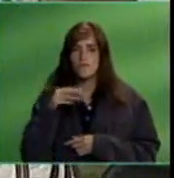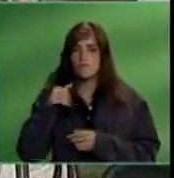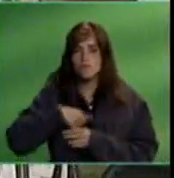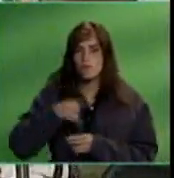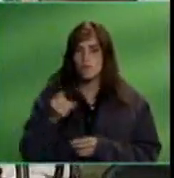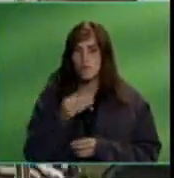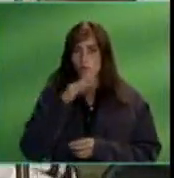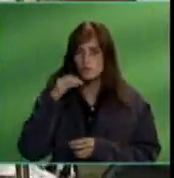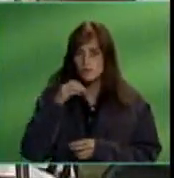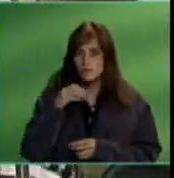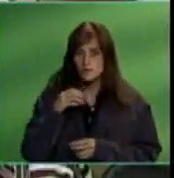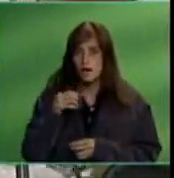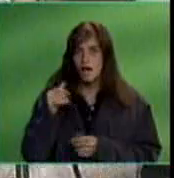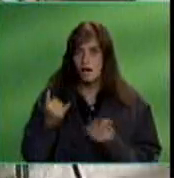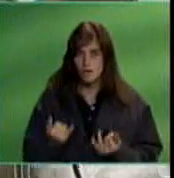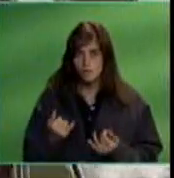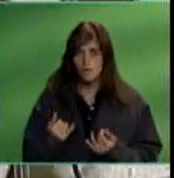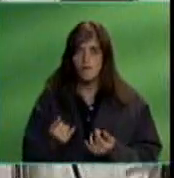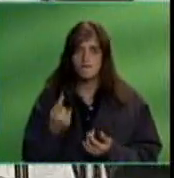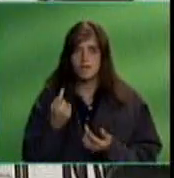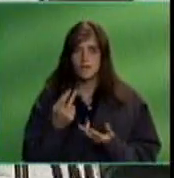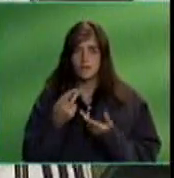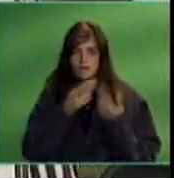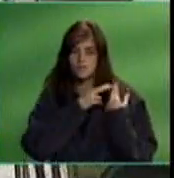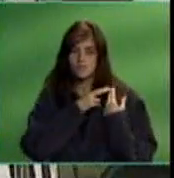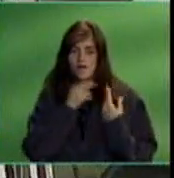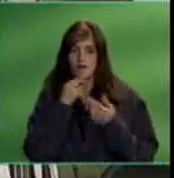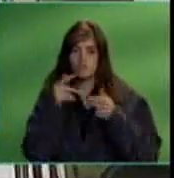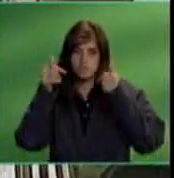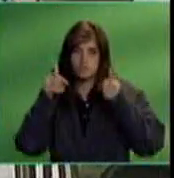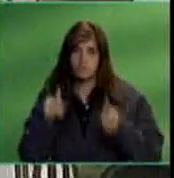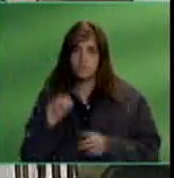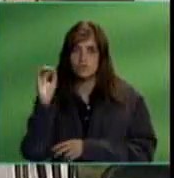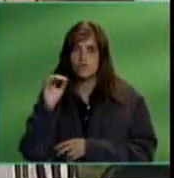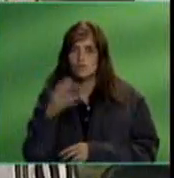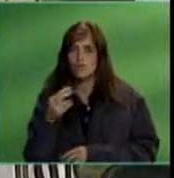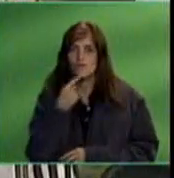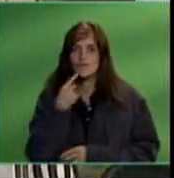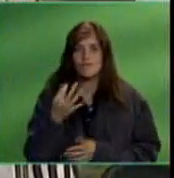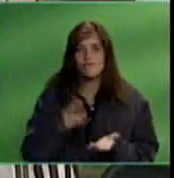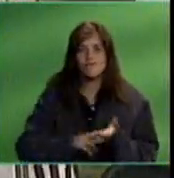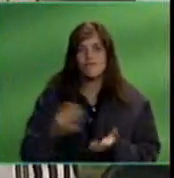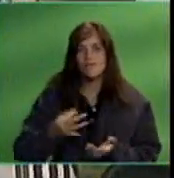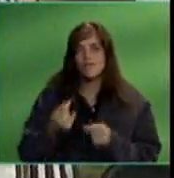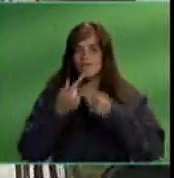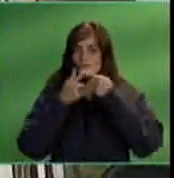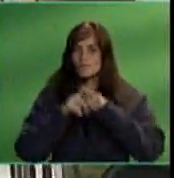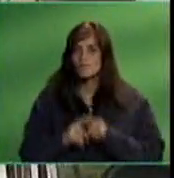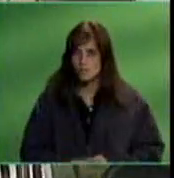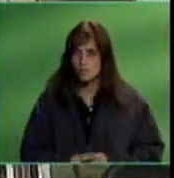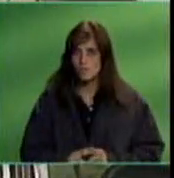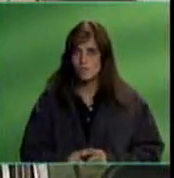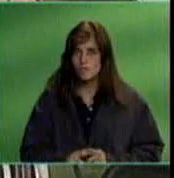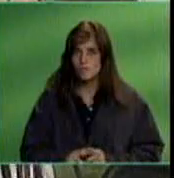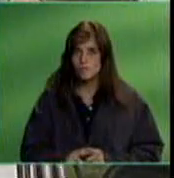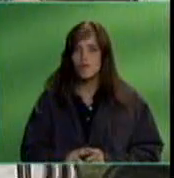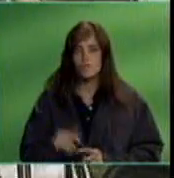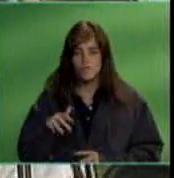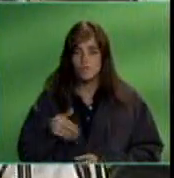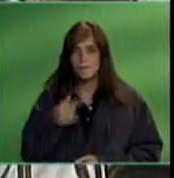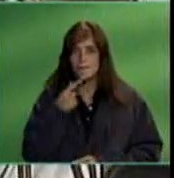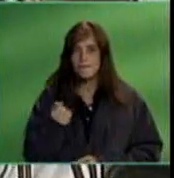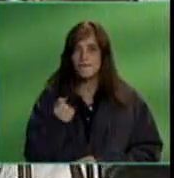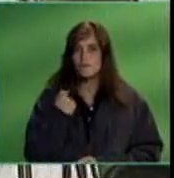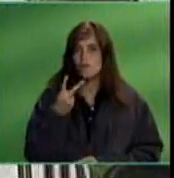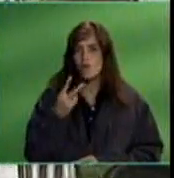irresponsable muy irresponsable sacar esa tabla con los porcentajes y no decir las cifras reales puede pasarse de